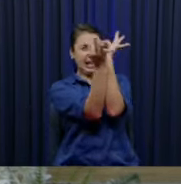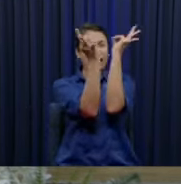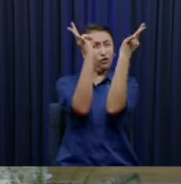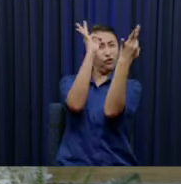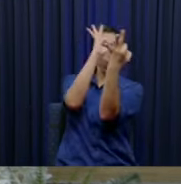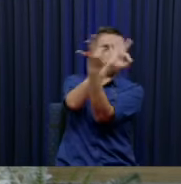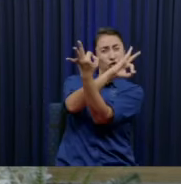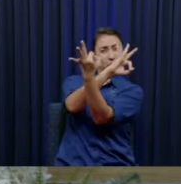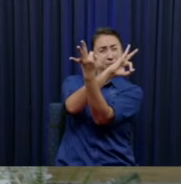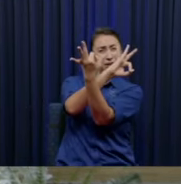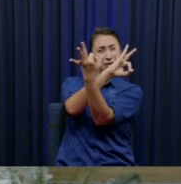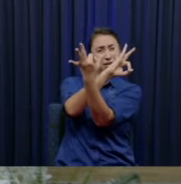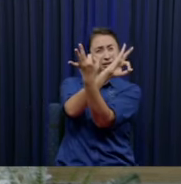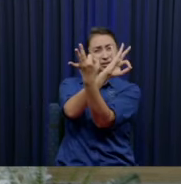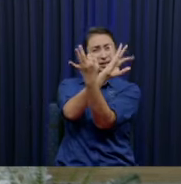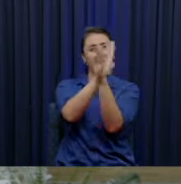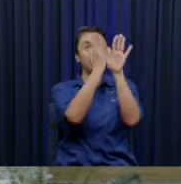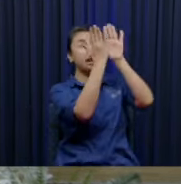en la imagen.